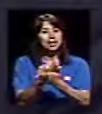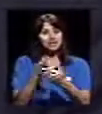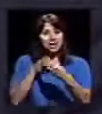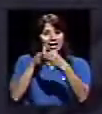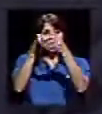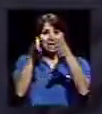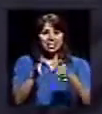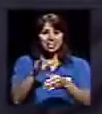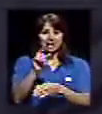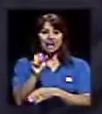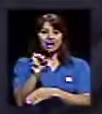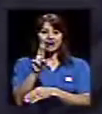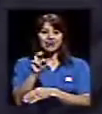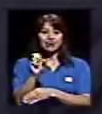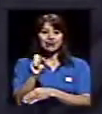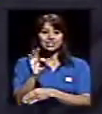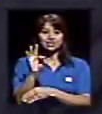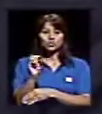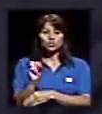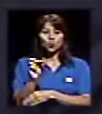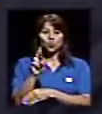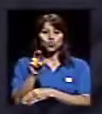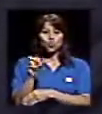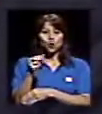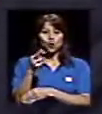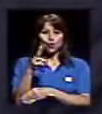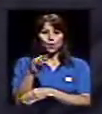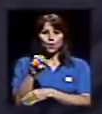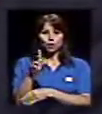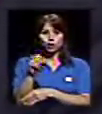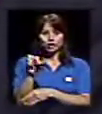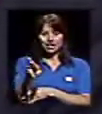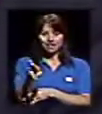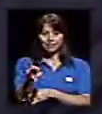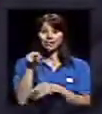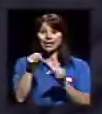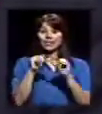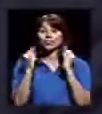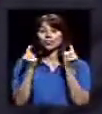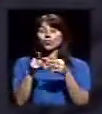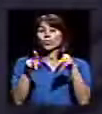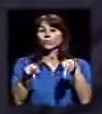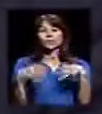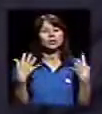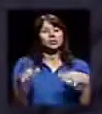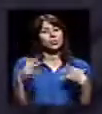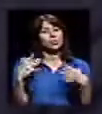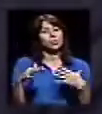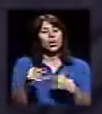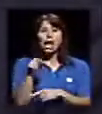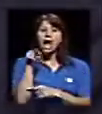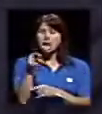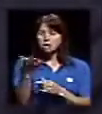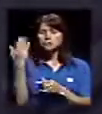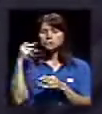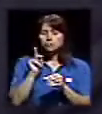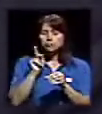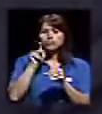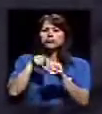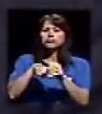Ernesto Romoser. Es un grupo de costarricenses destacado, han pasado por ahí como presidentes de la